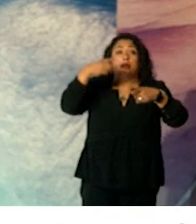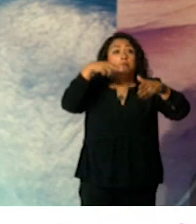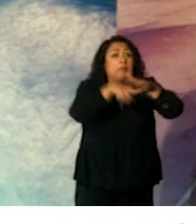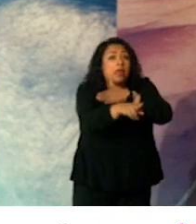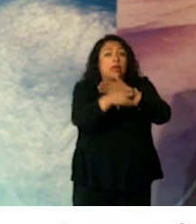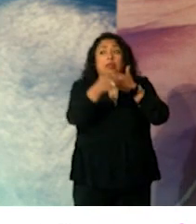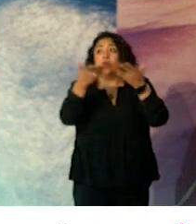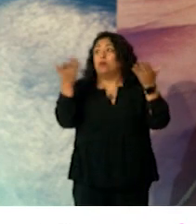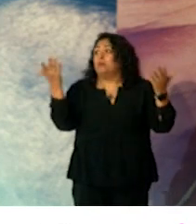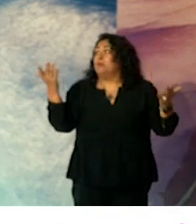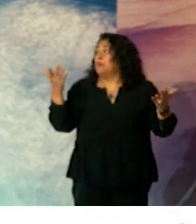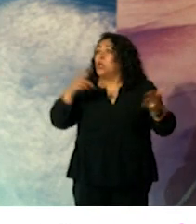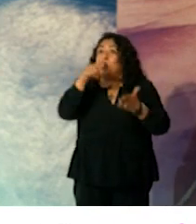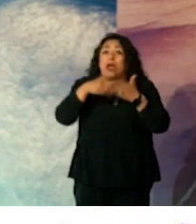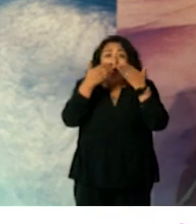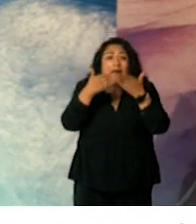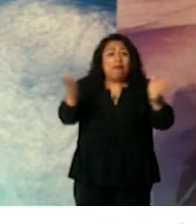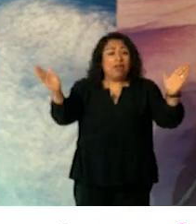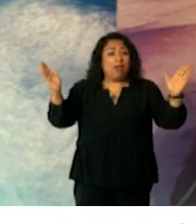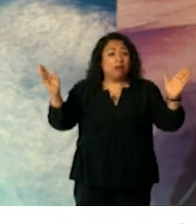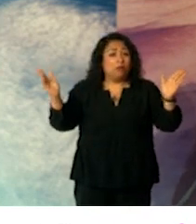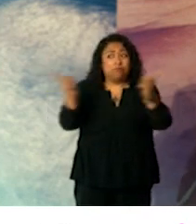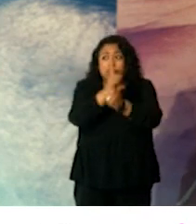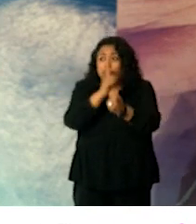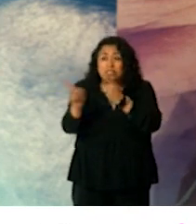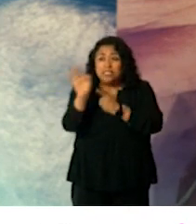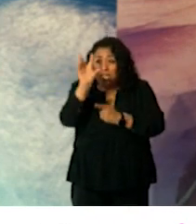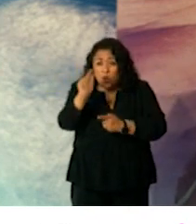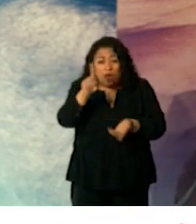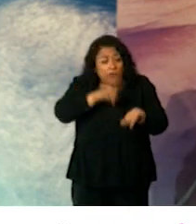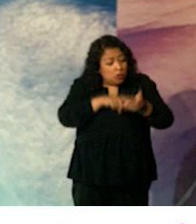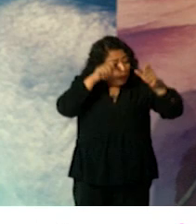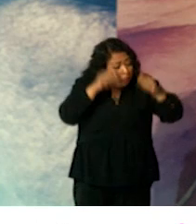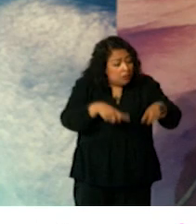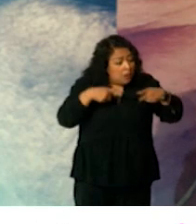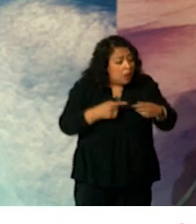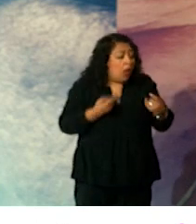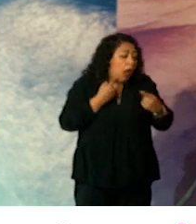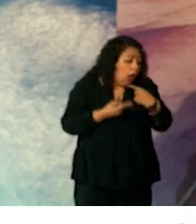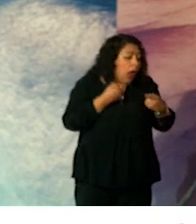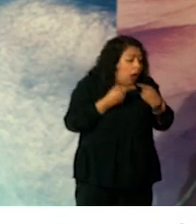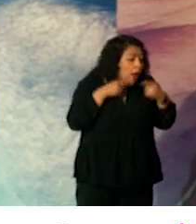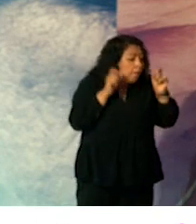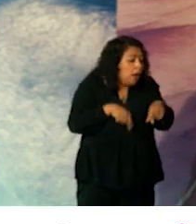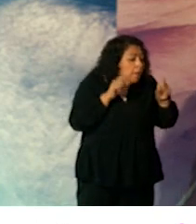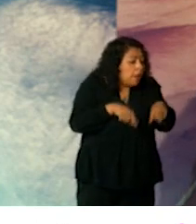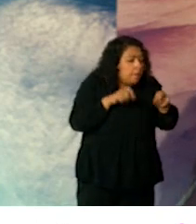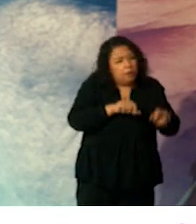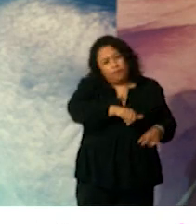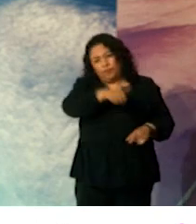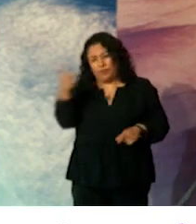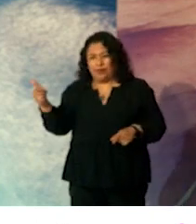metro, también es estar en los espacios públicos, porque si no, todos se quedan las mismas personas de siempre. Y por otra parte, en